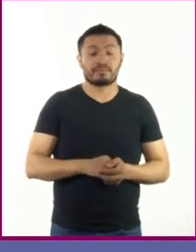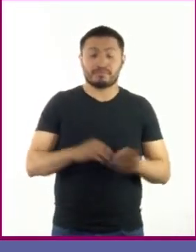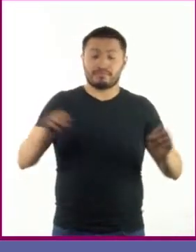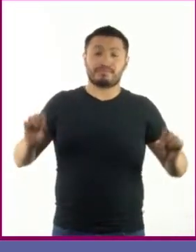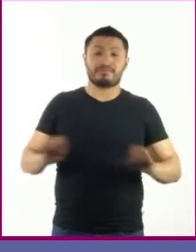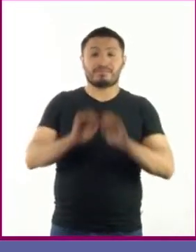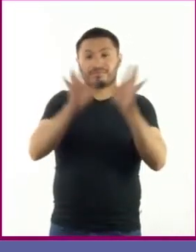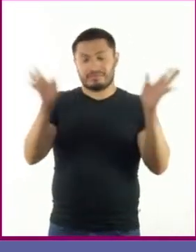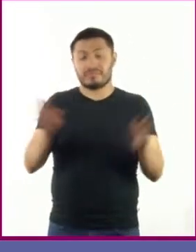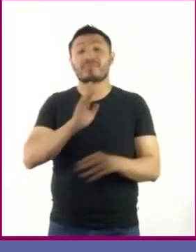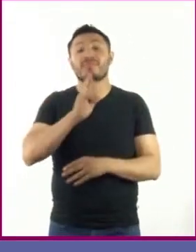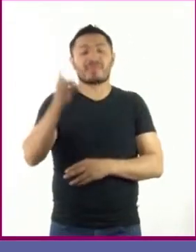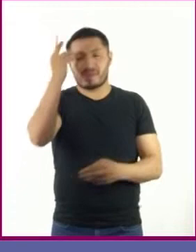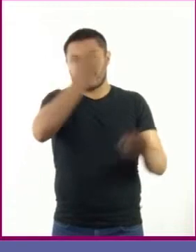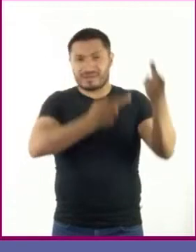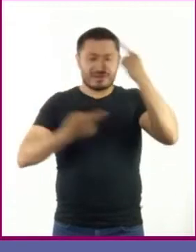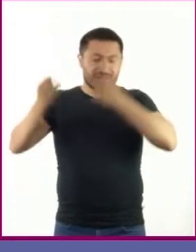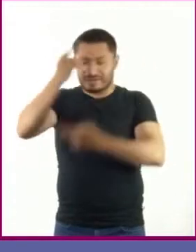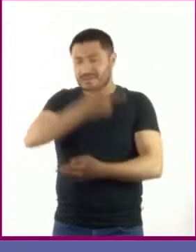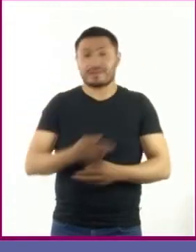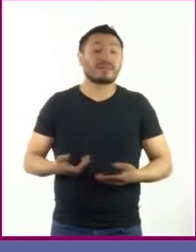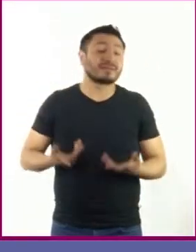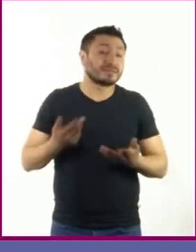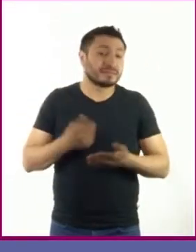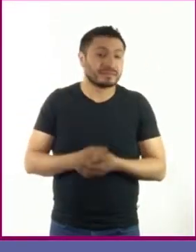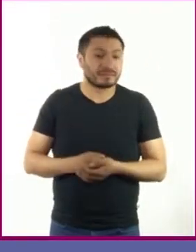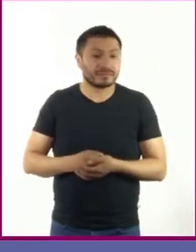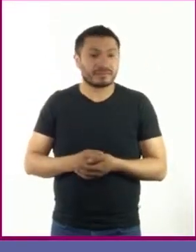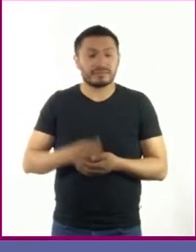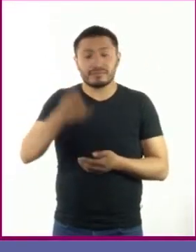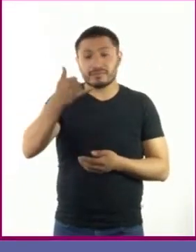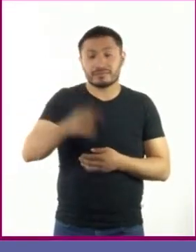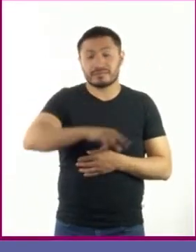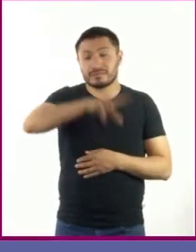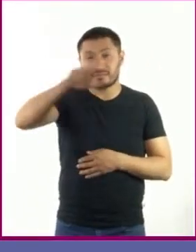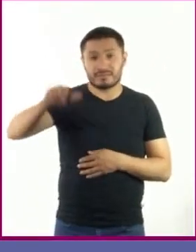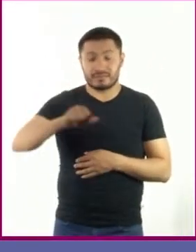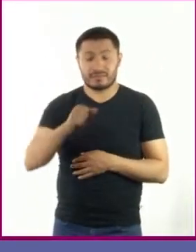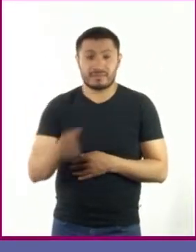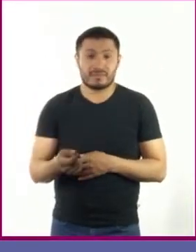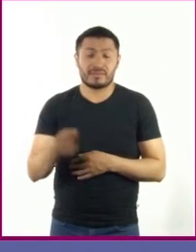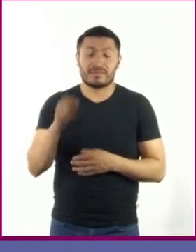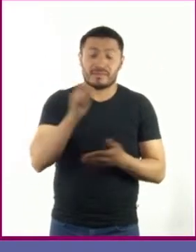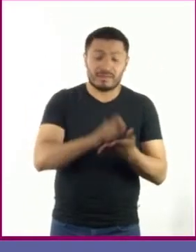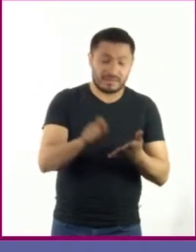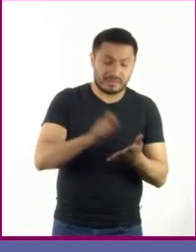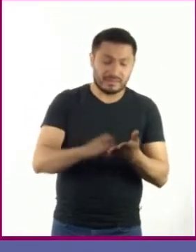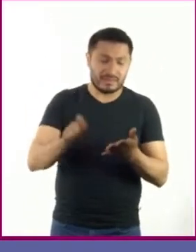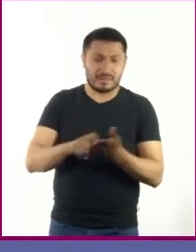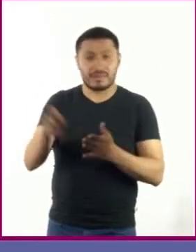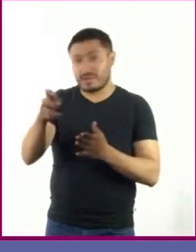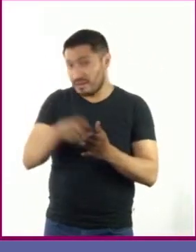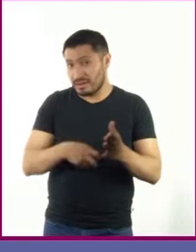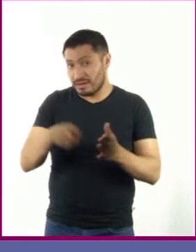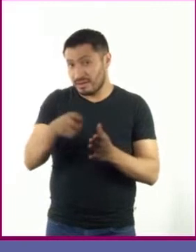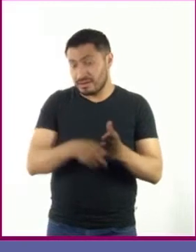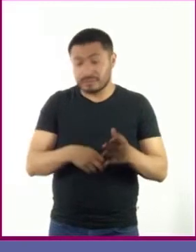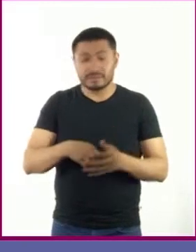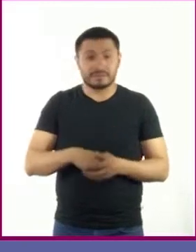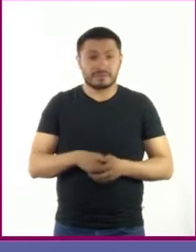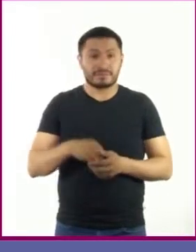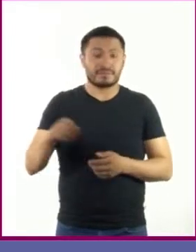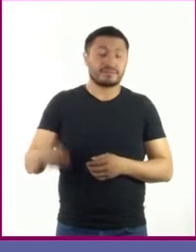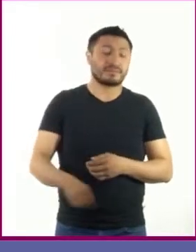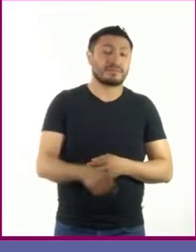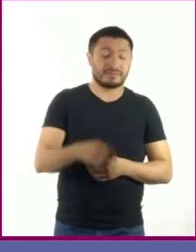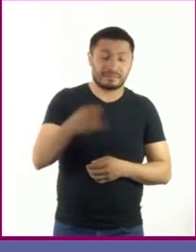Claro, es mejor revisar primero la pertinencia del contenido y después la redacción y la ortografía. Y me parece bien acordar